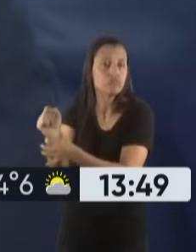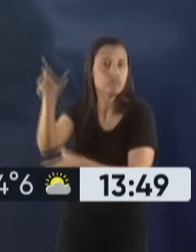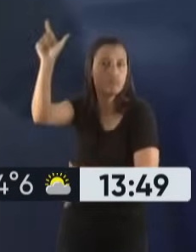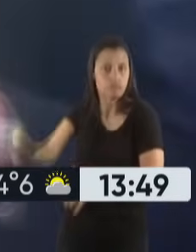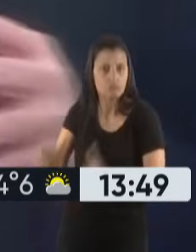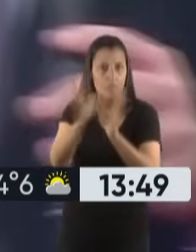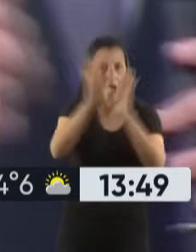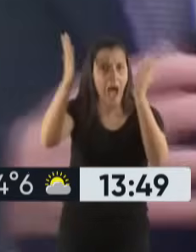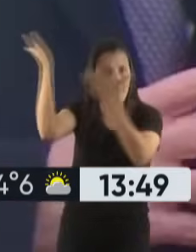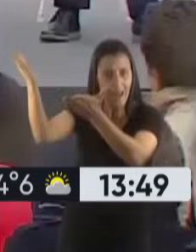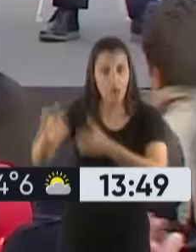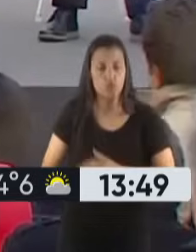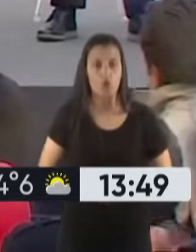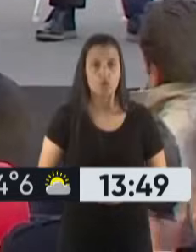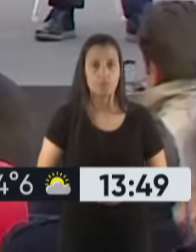Extraordinario, apláudanlo mucho.